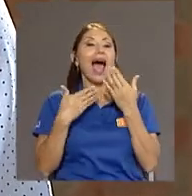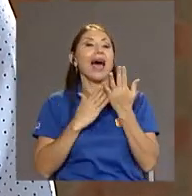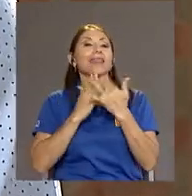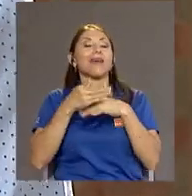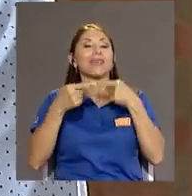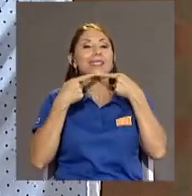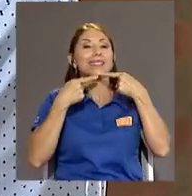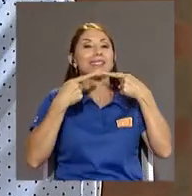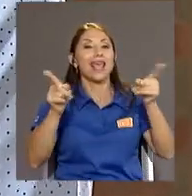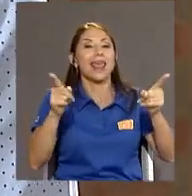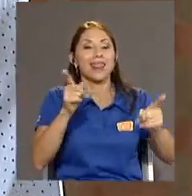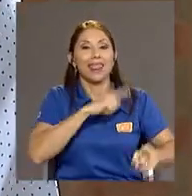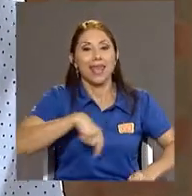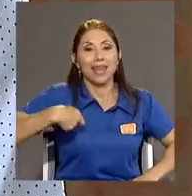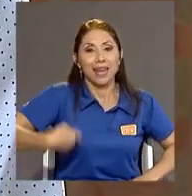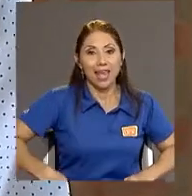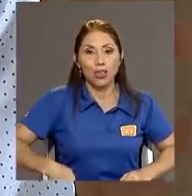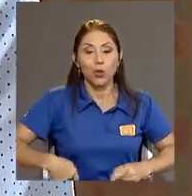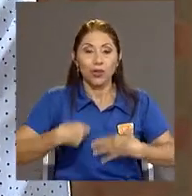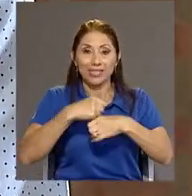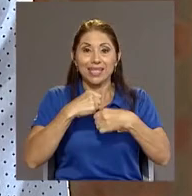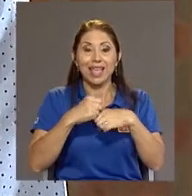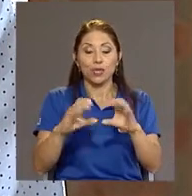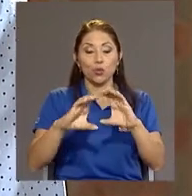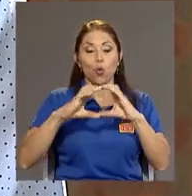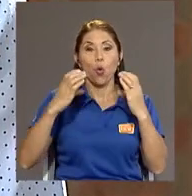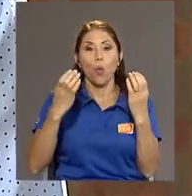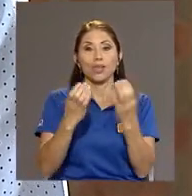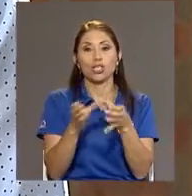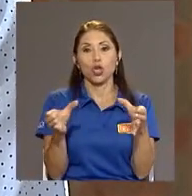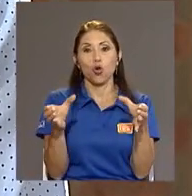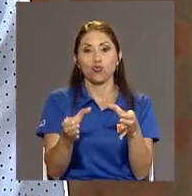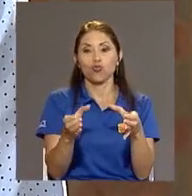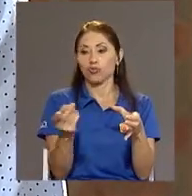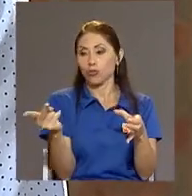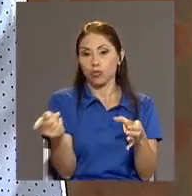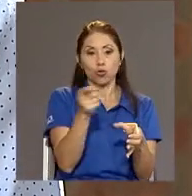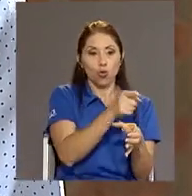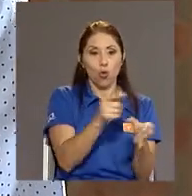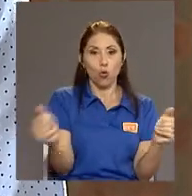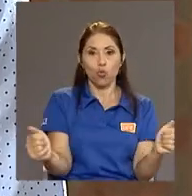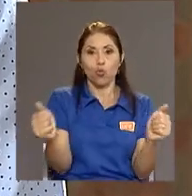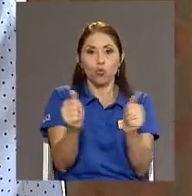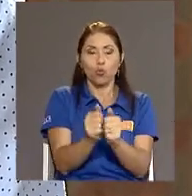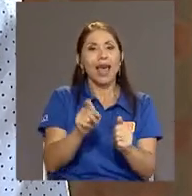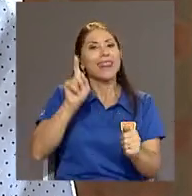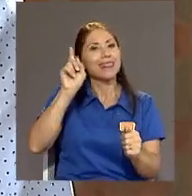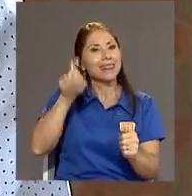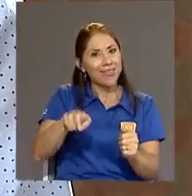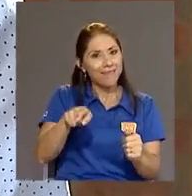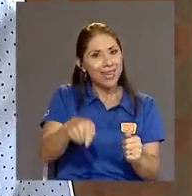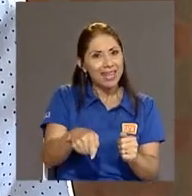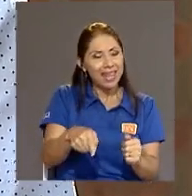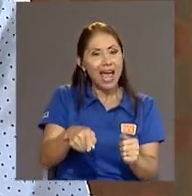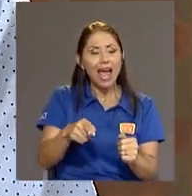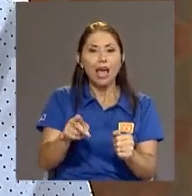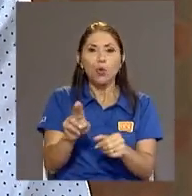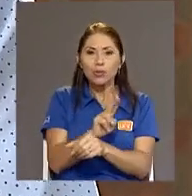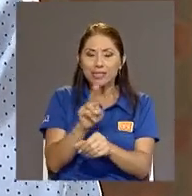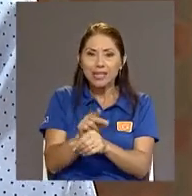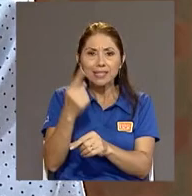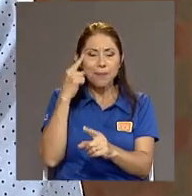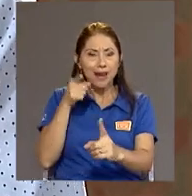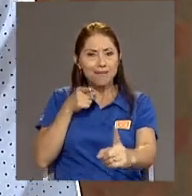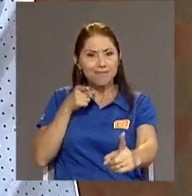una comisión conjunta, la cual debería, teórica y técnicamente, estar destinada a valorar todas aquellas